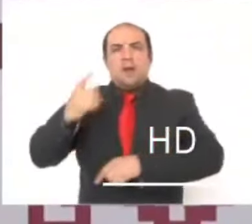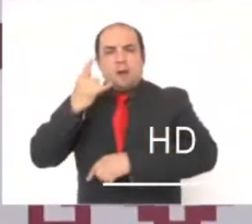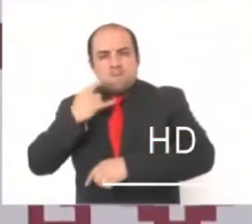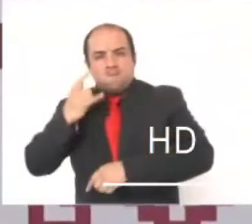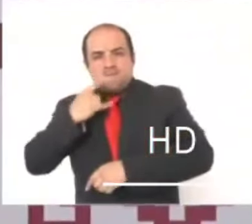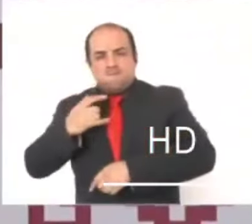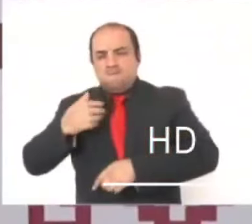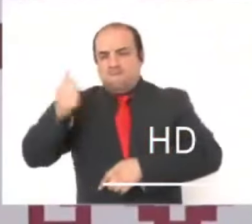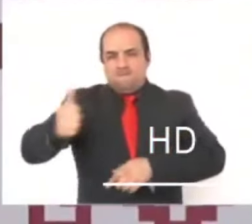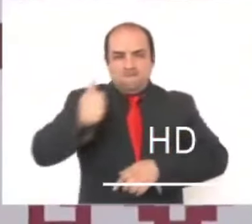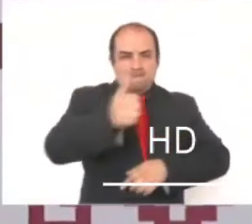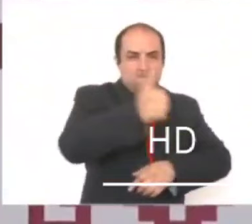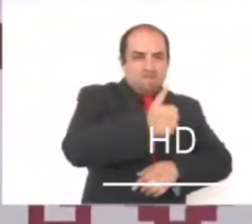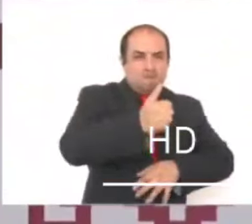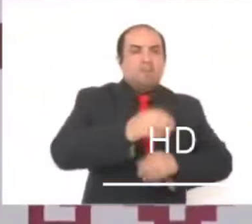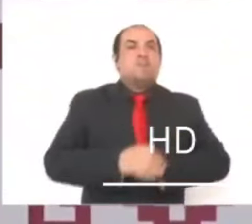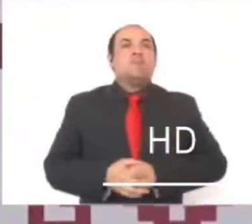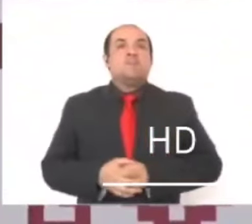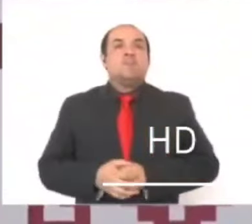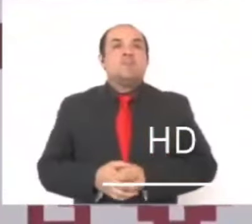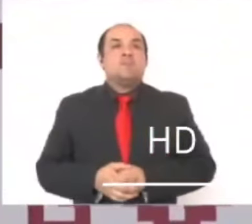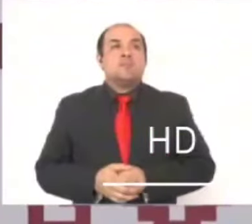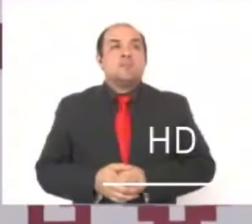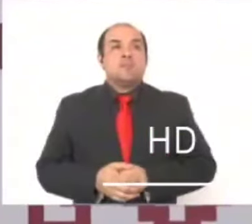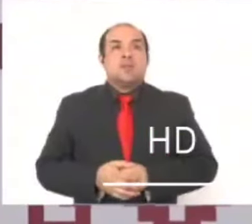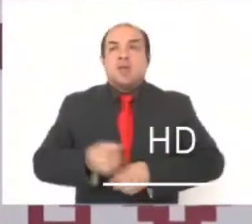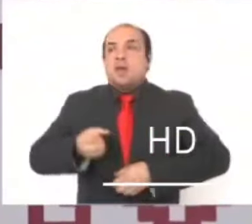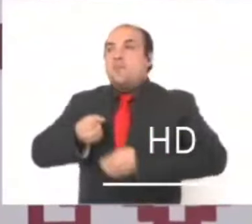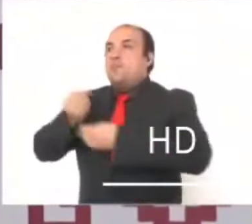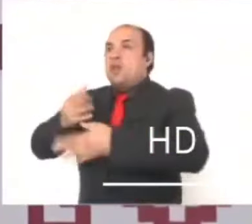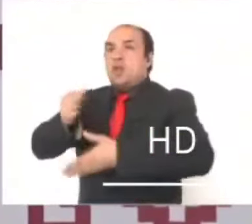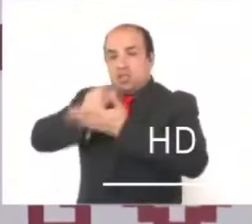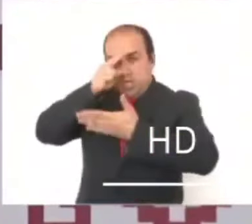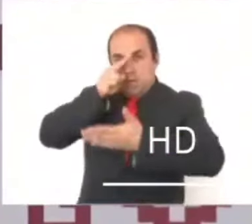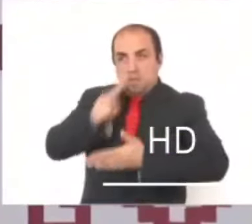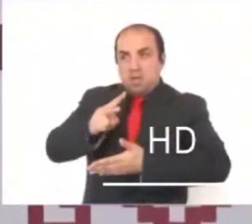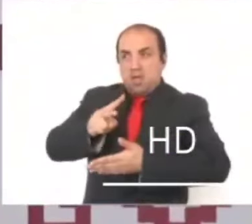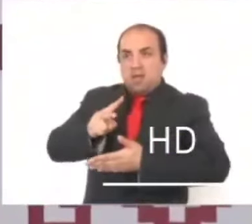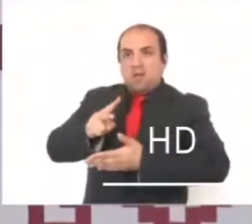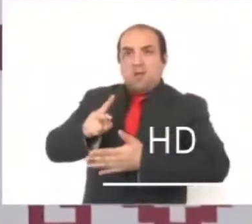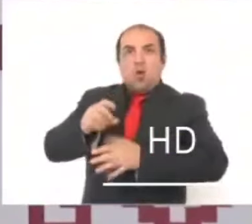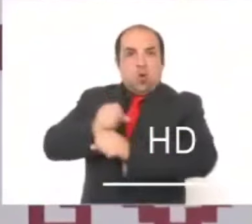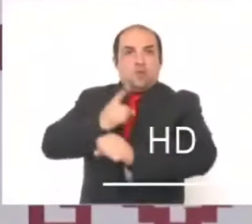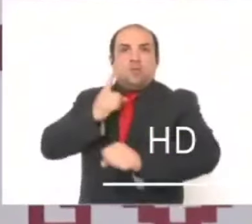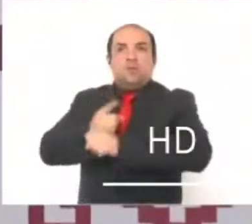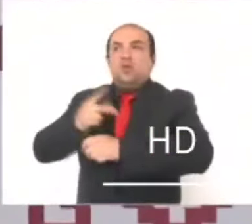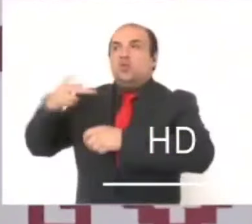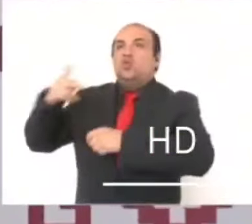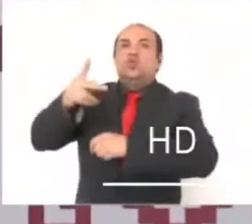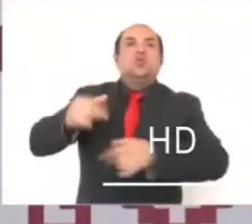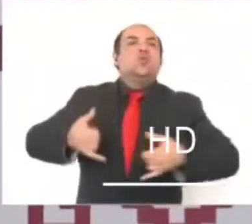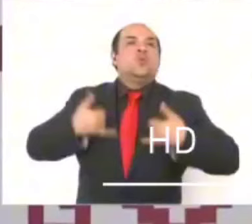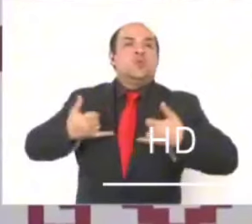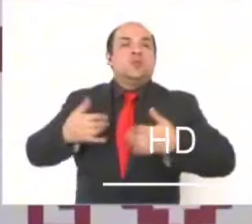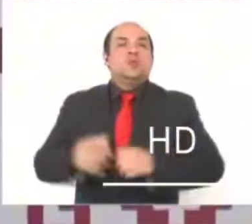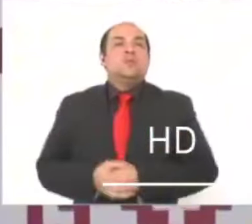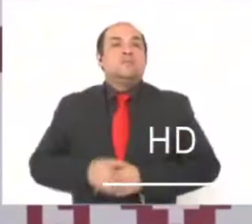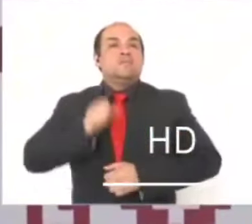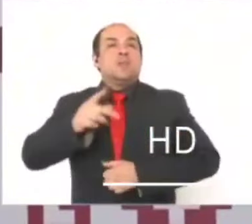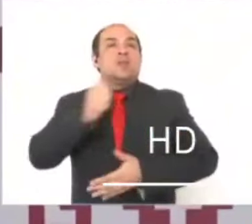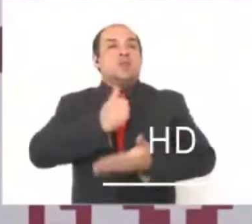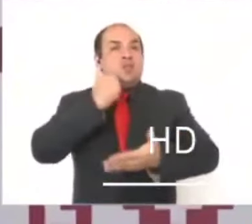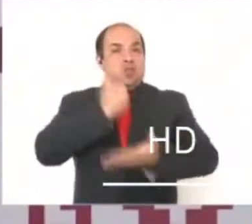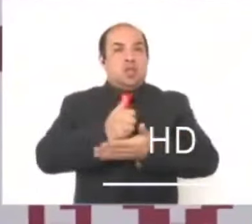esfuerzo, hacen que la Ciudad de México tenga más alternativas para la juventud, sobre todo, pero también para la ciudad y